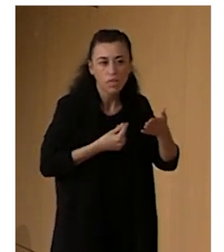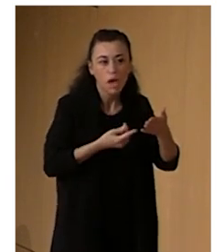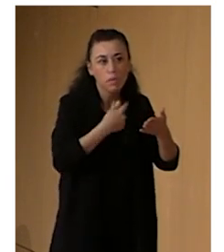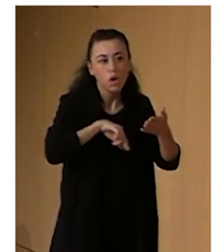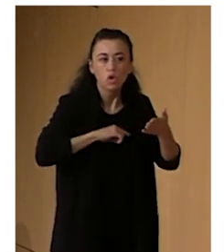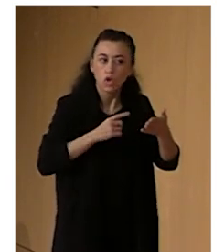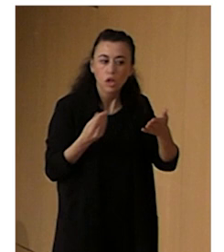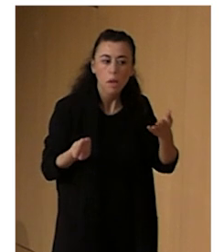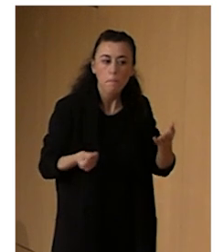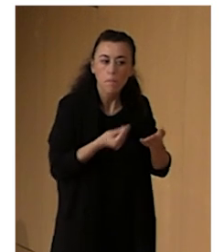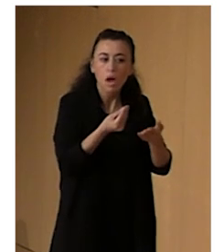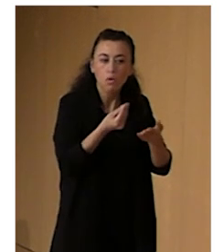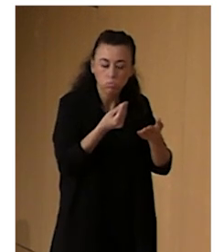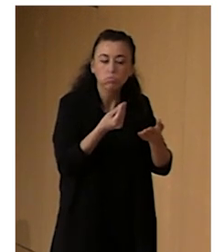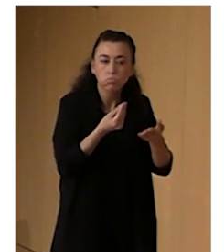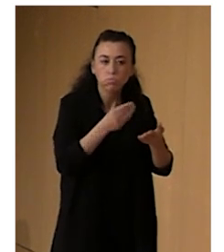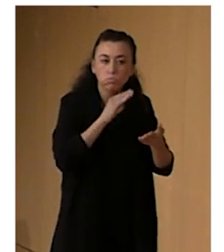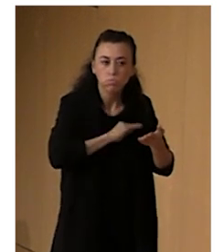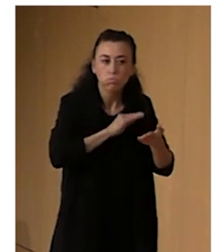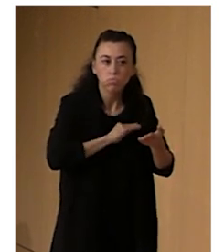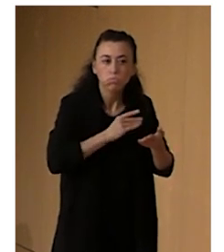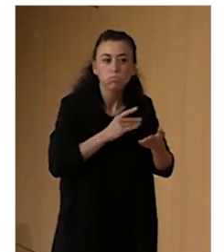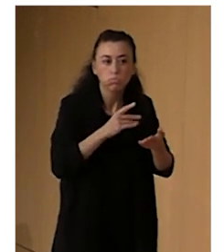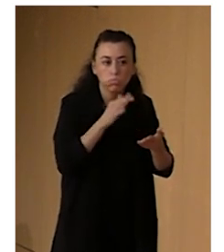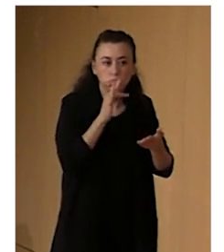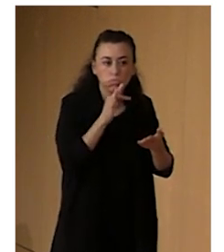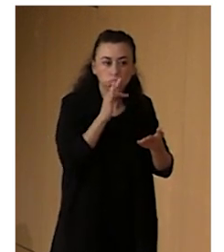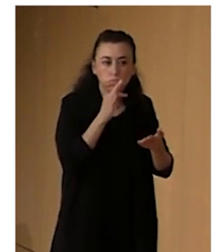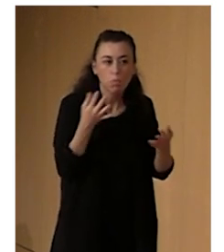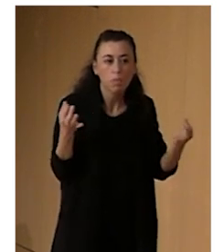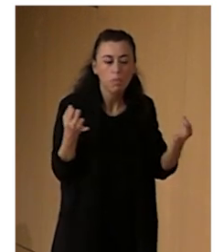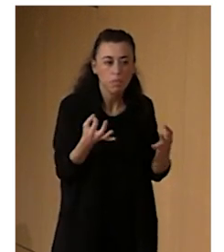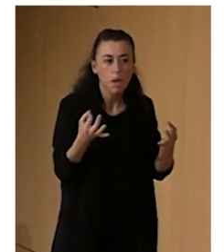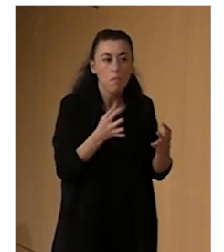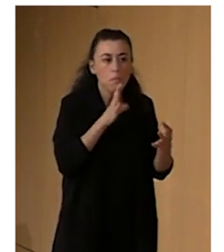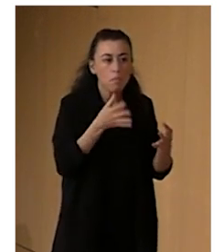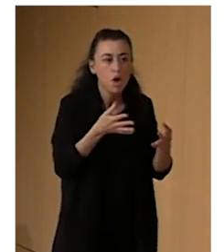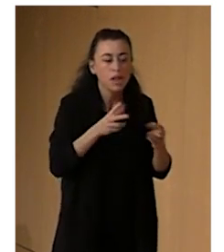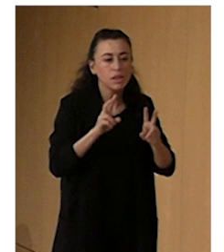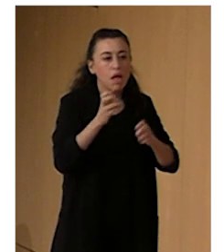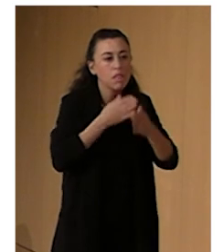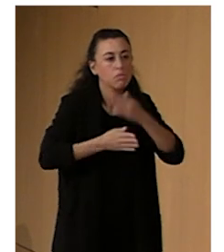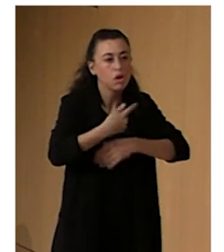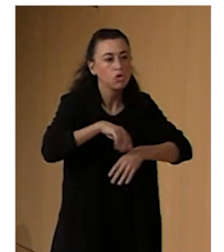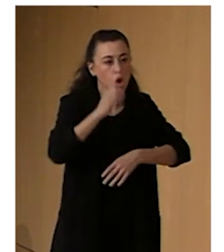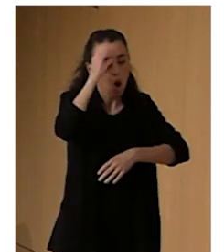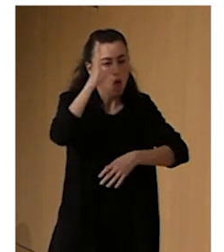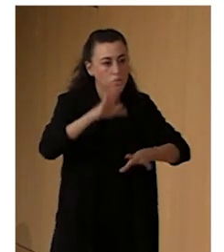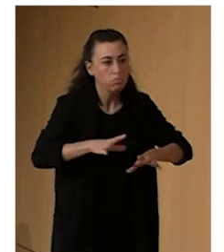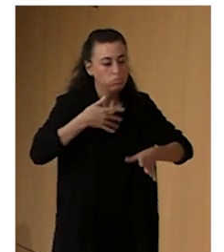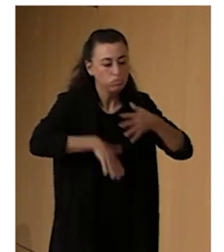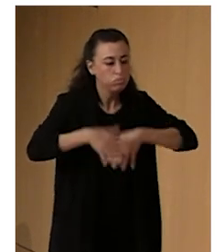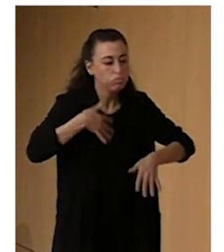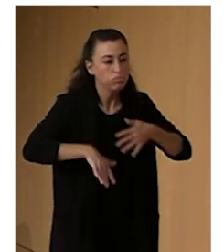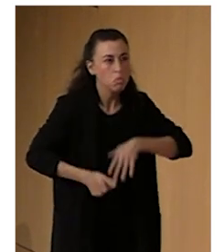mejorarla bastante porque por ejemplo claro a medida que vas adquiriendo conocimiento en accesibilidad ves que tienes que mejorar cosas